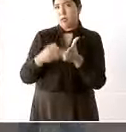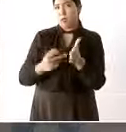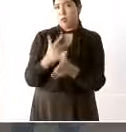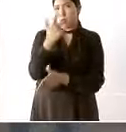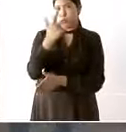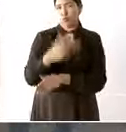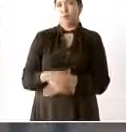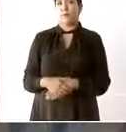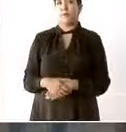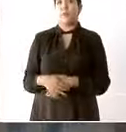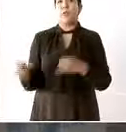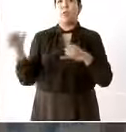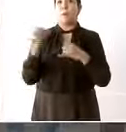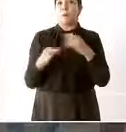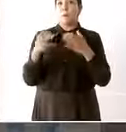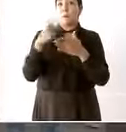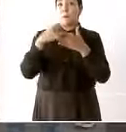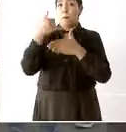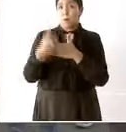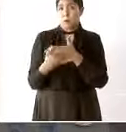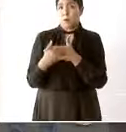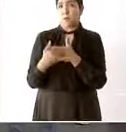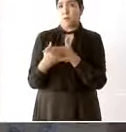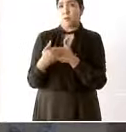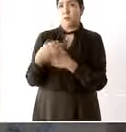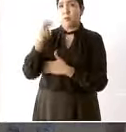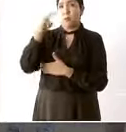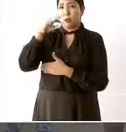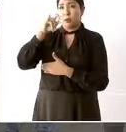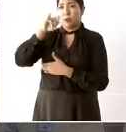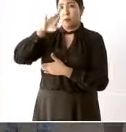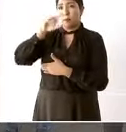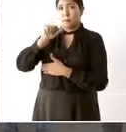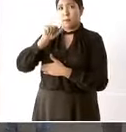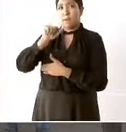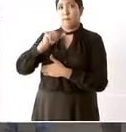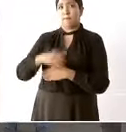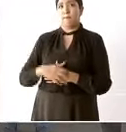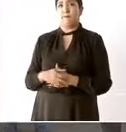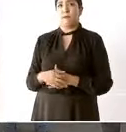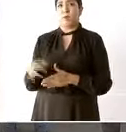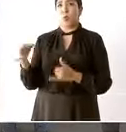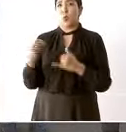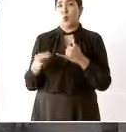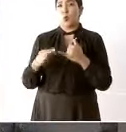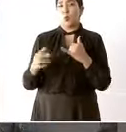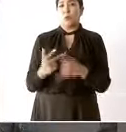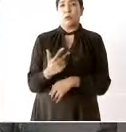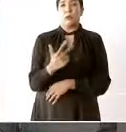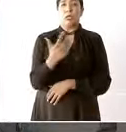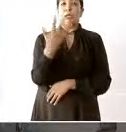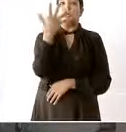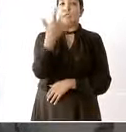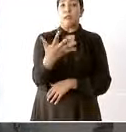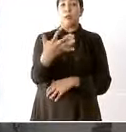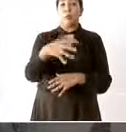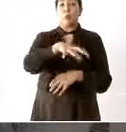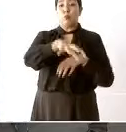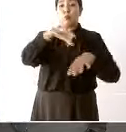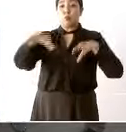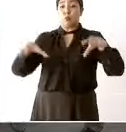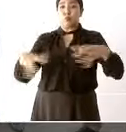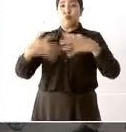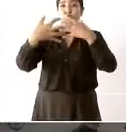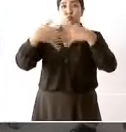que le llamamos, que es llevar todos los servicios a los primeros 5 parques que tenemos ya listos. Aquí está, este